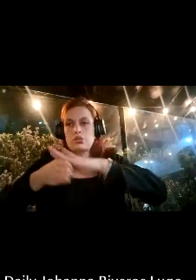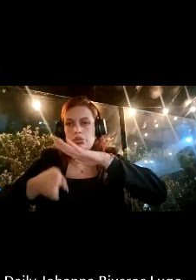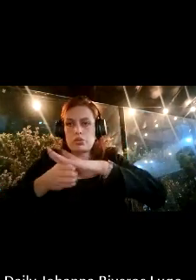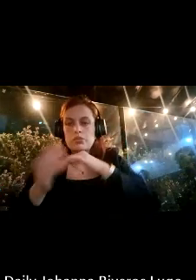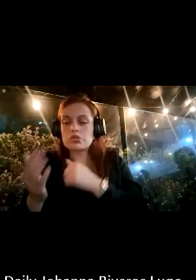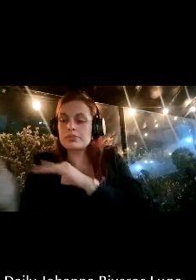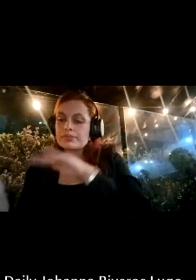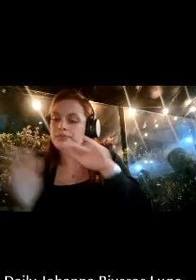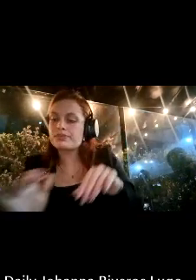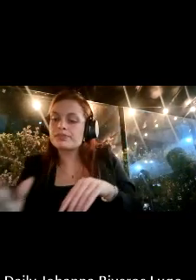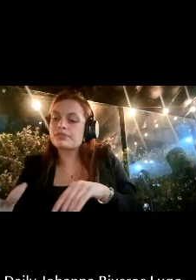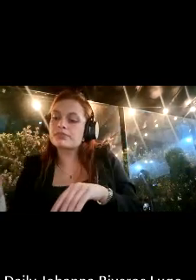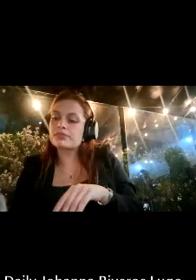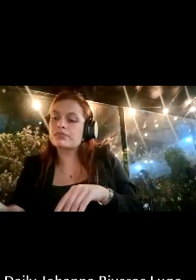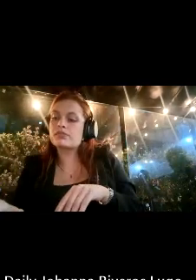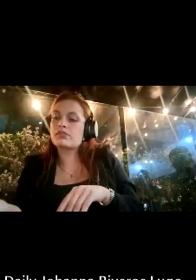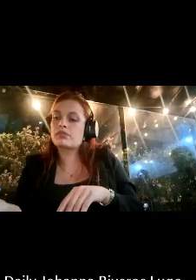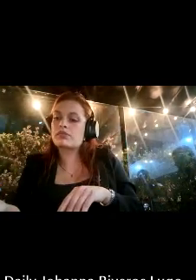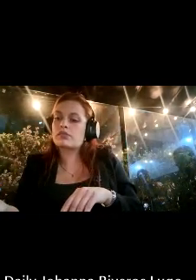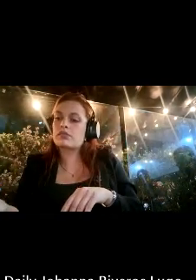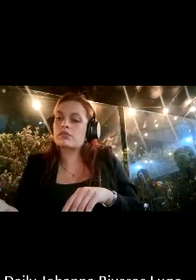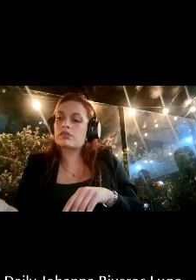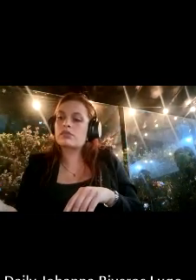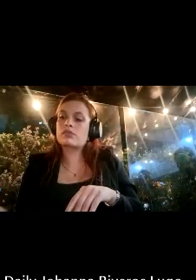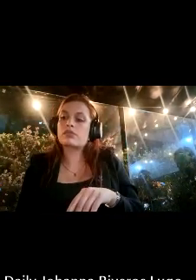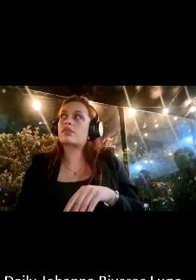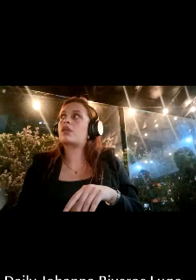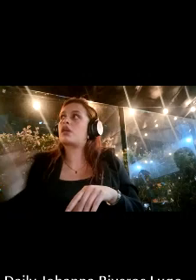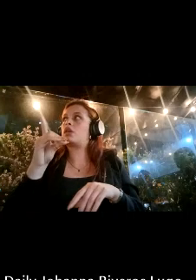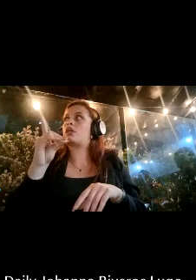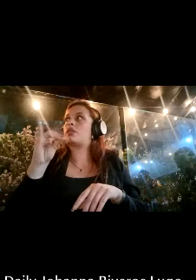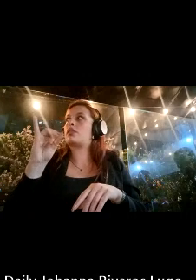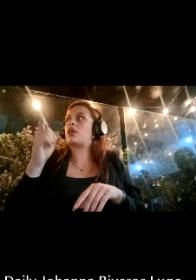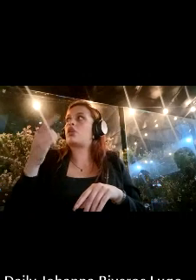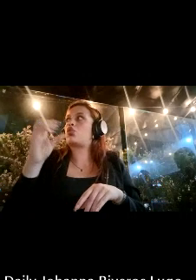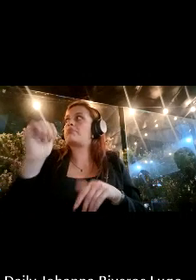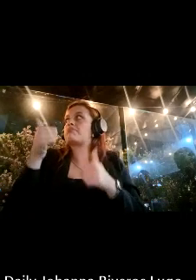Muy bien a Diego por estar ahí pendiente y atento.